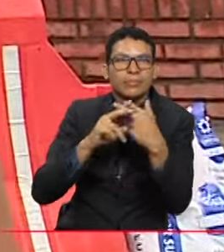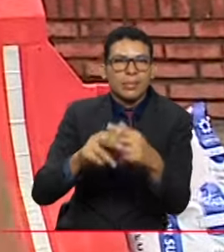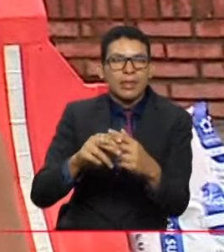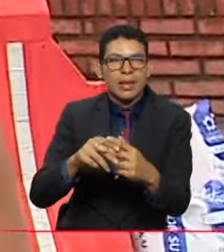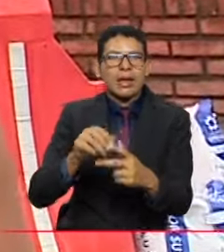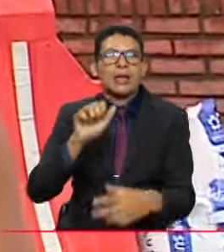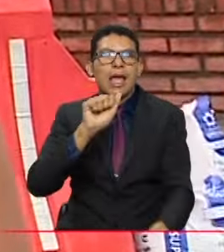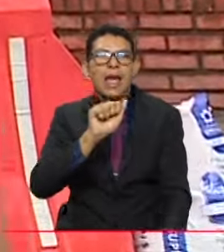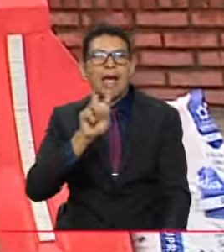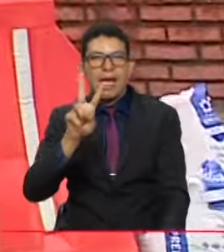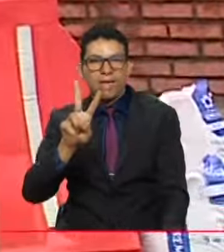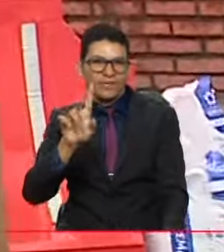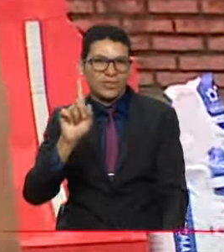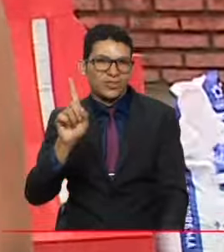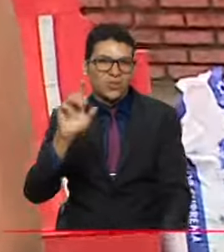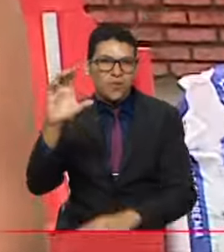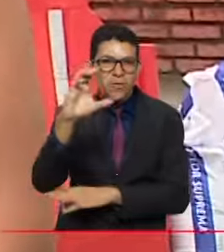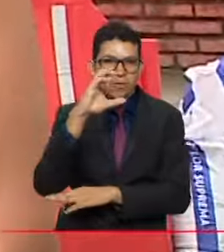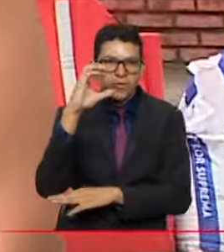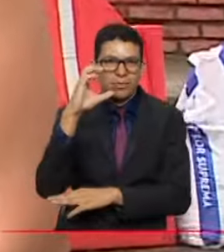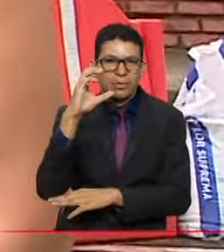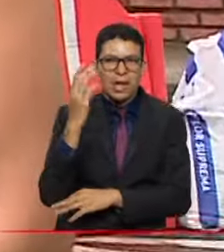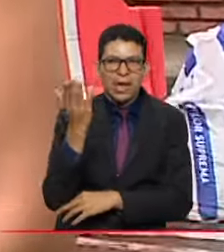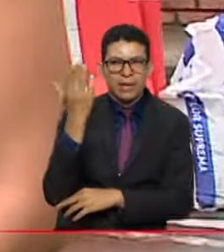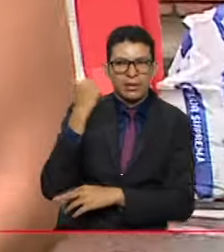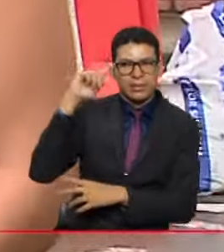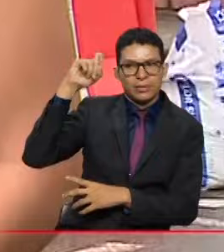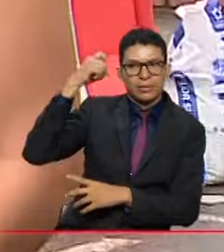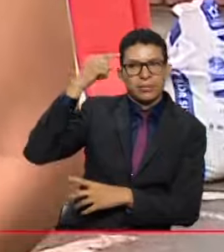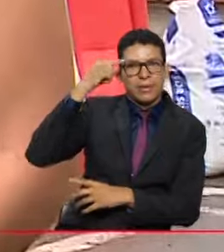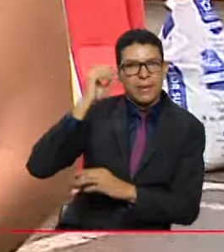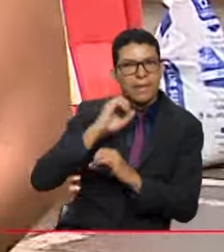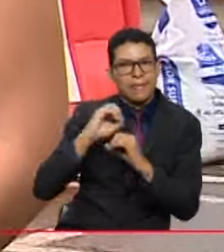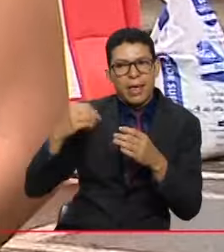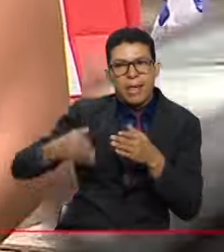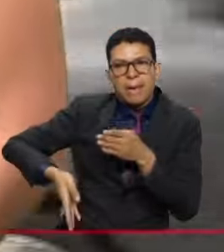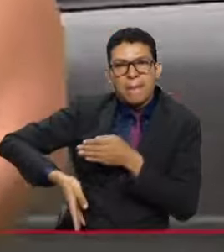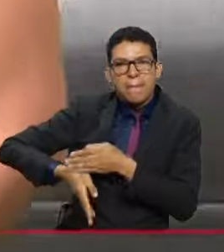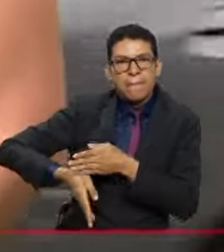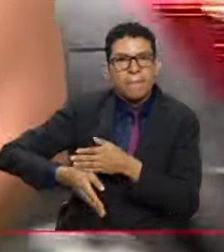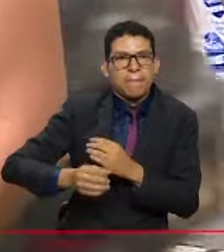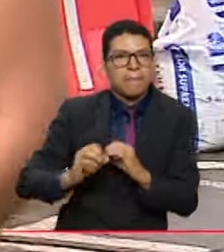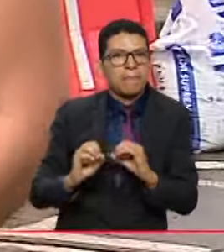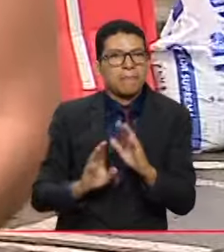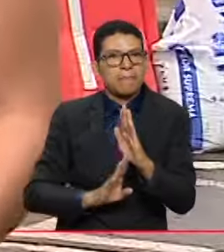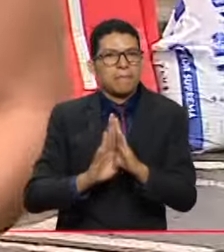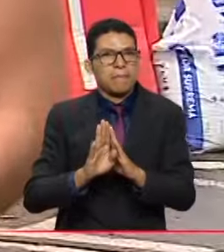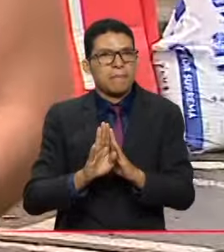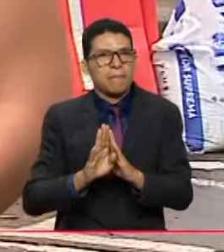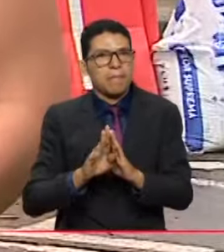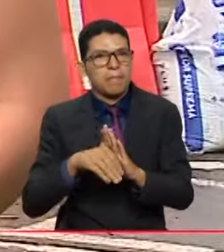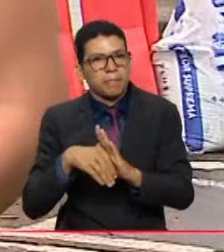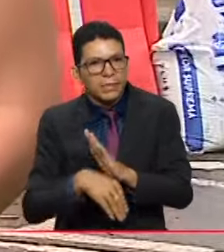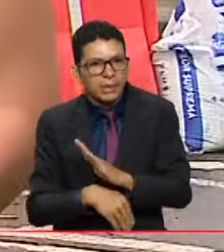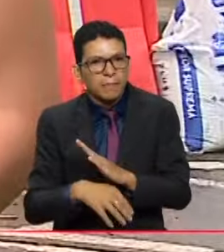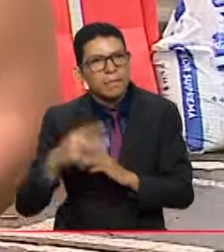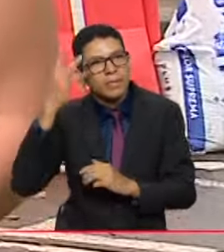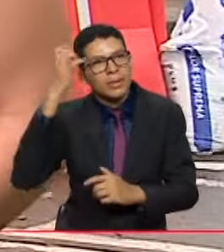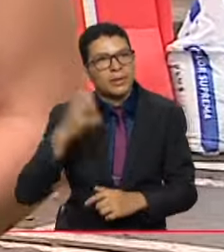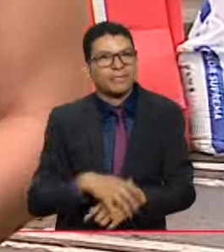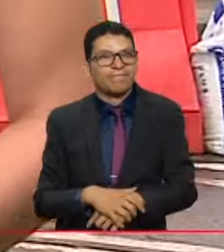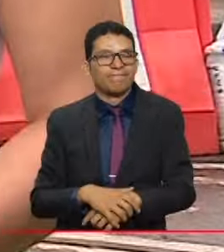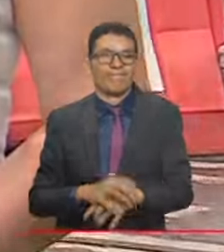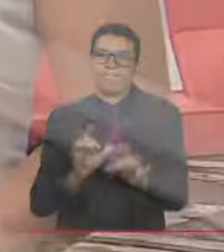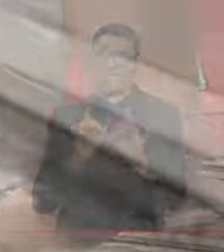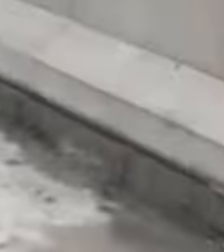Colón. ¿Qué pudo pasar con el gobierno anterior que desde el 2022 no avanzó en esa reparación? Desafortunadamente no